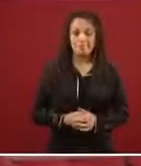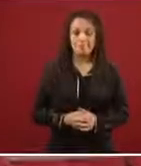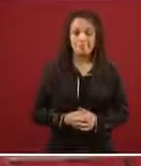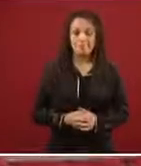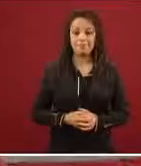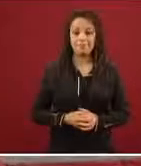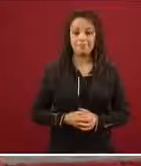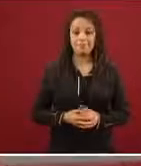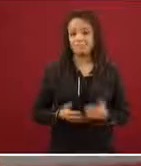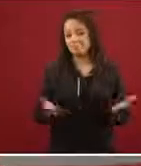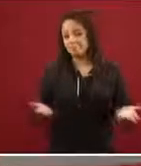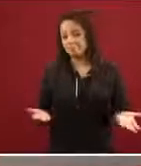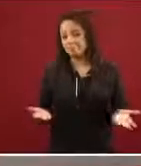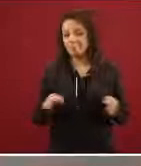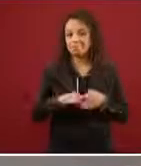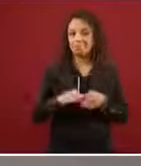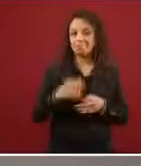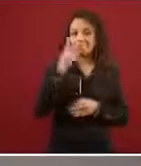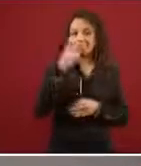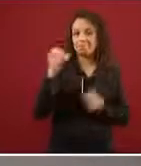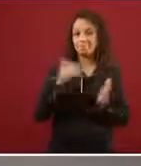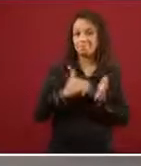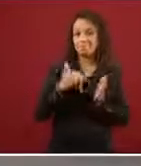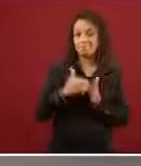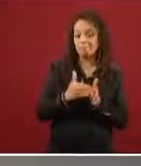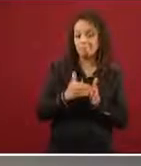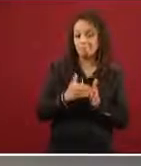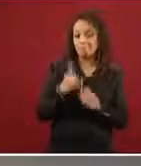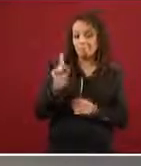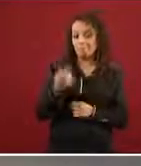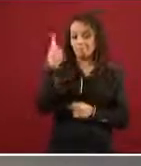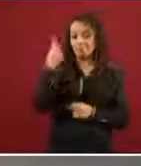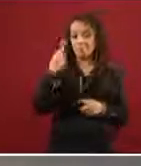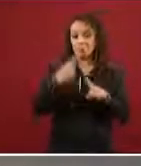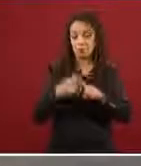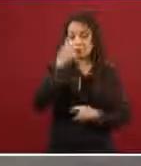Estamos hablando como de 200 millones de dólares por año.